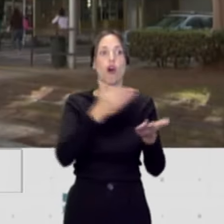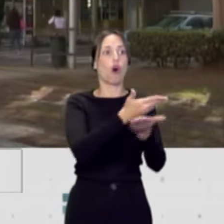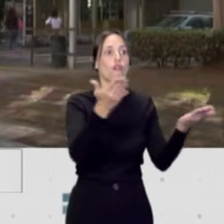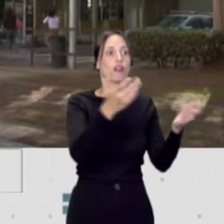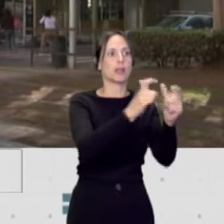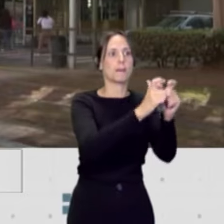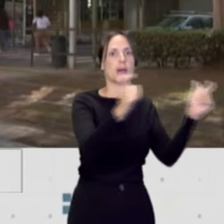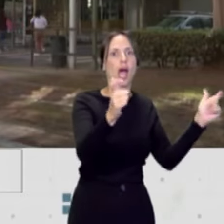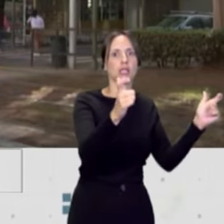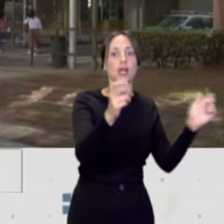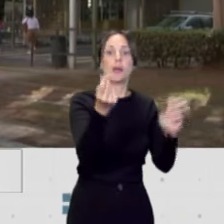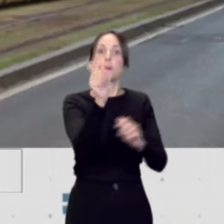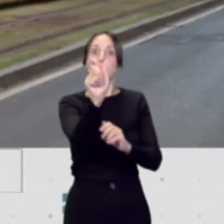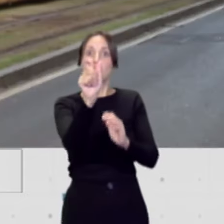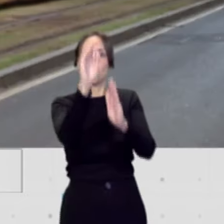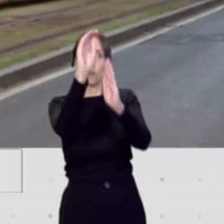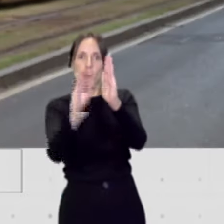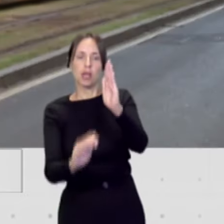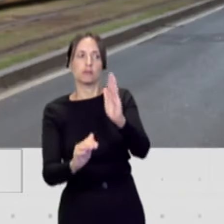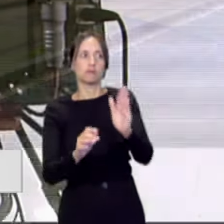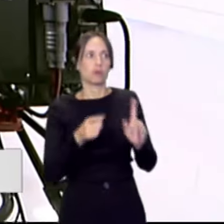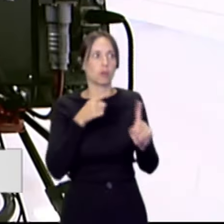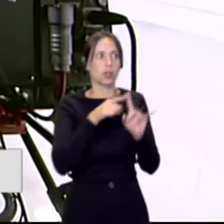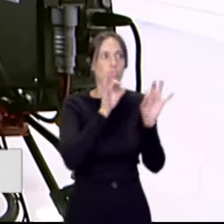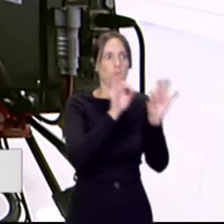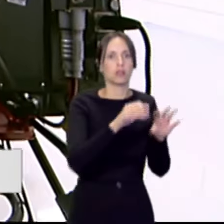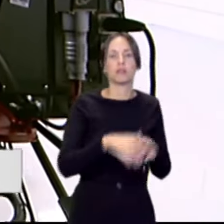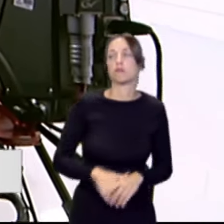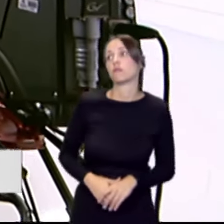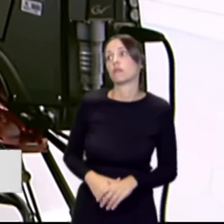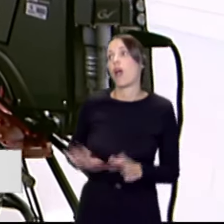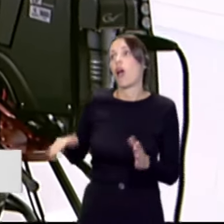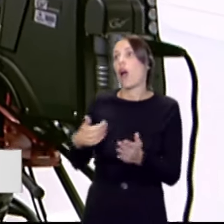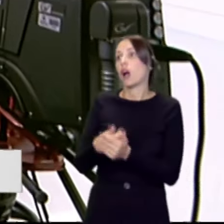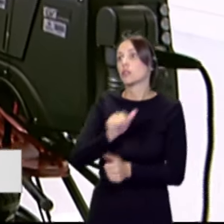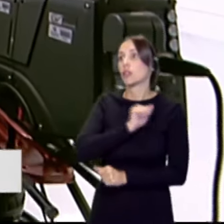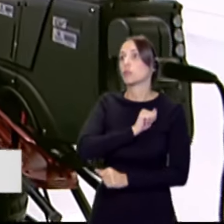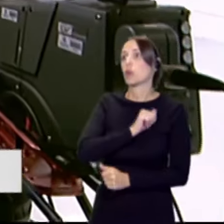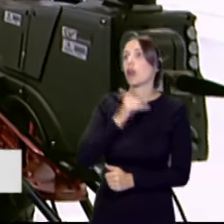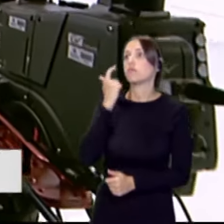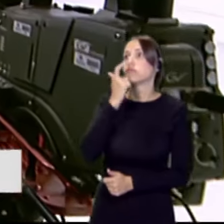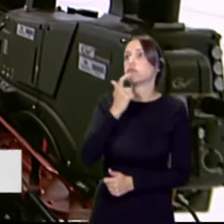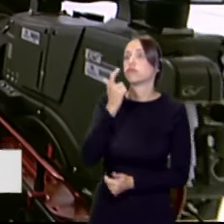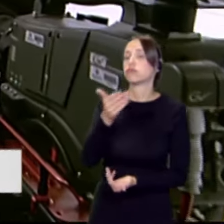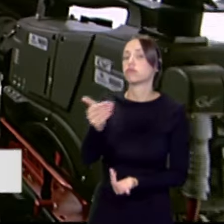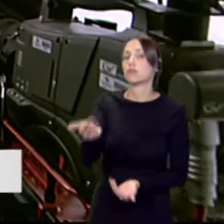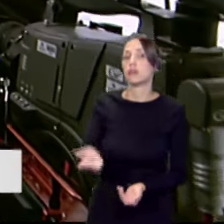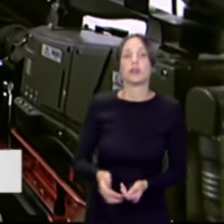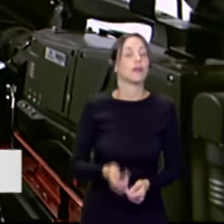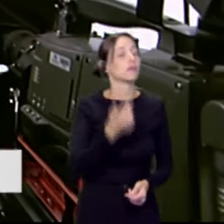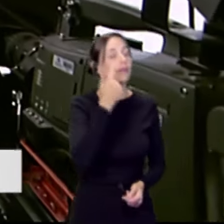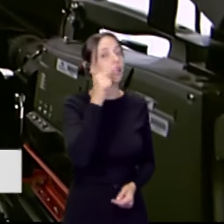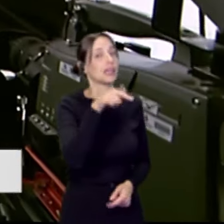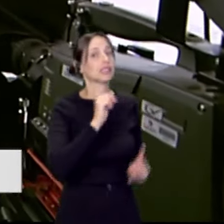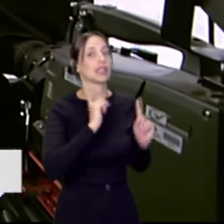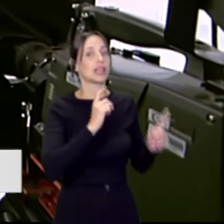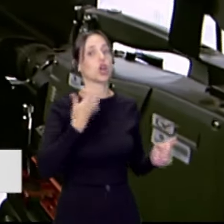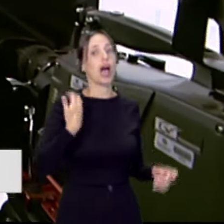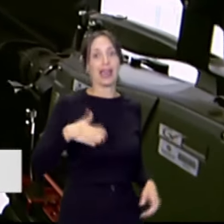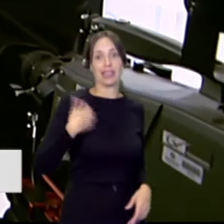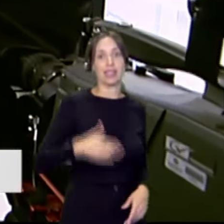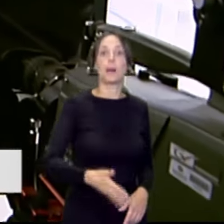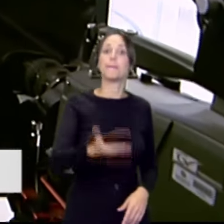el objetivo que hay que trazar. ¿Y cuánto tiempo tenemos que esperar para que haya...? No, mira, este último caso es en Argentina. En diciembre se cambió la